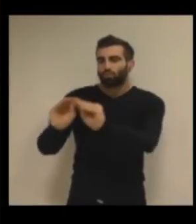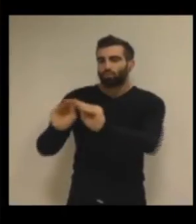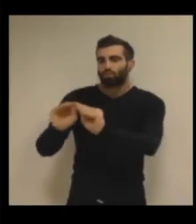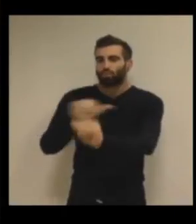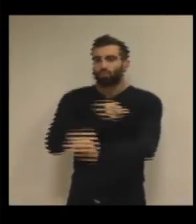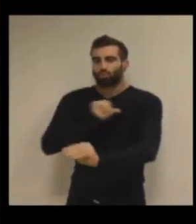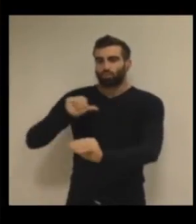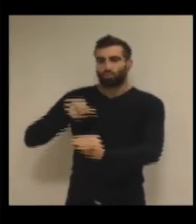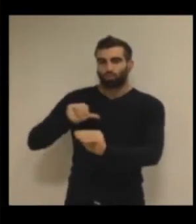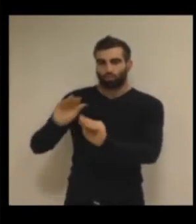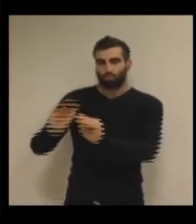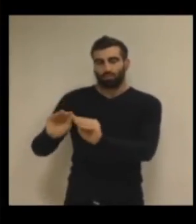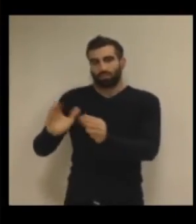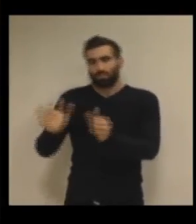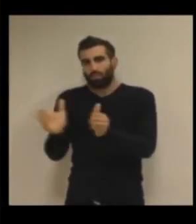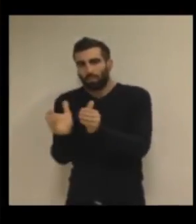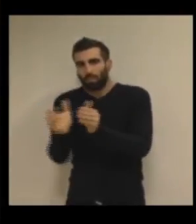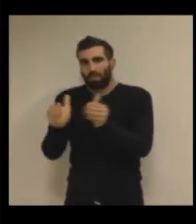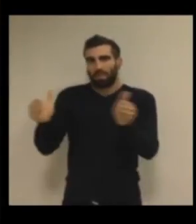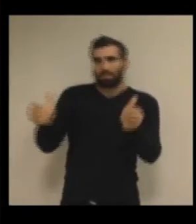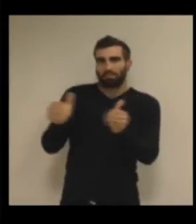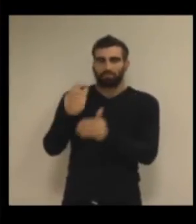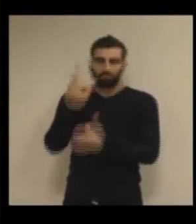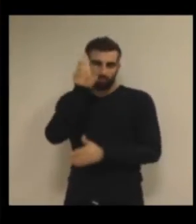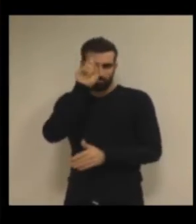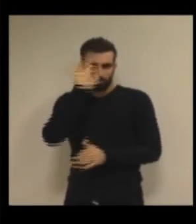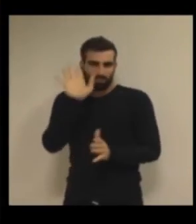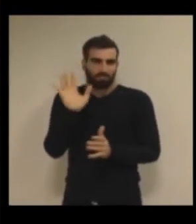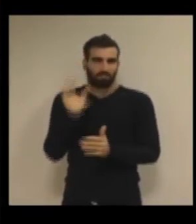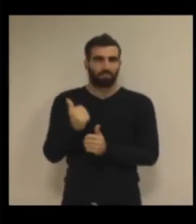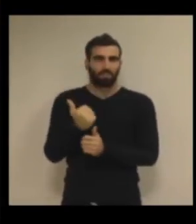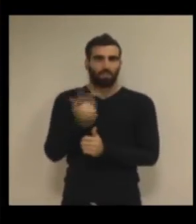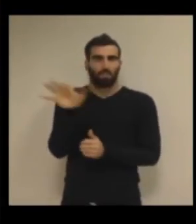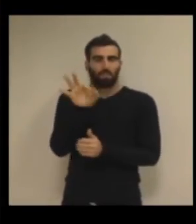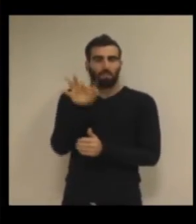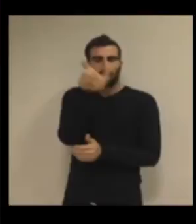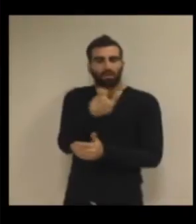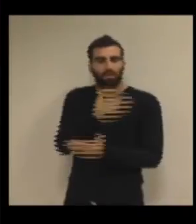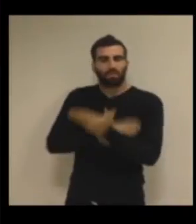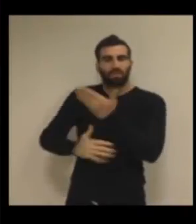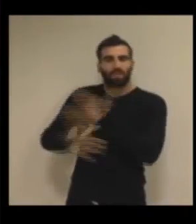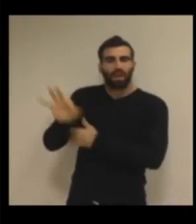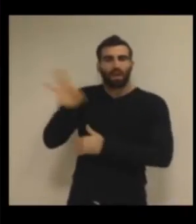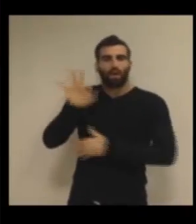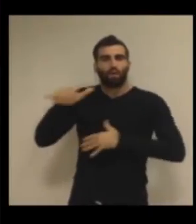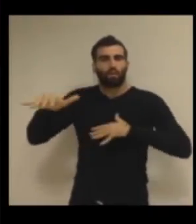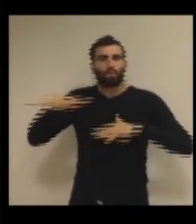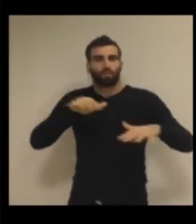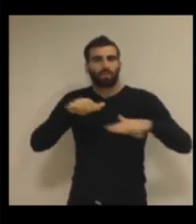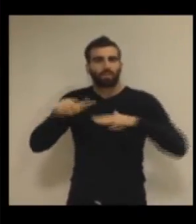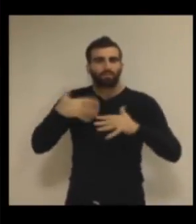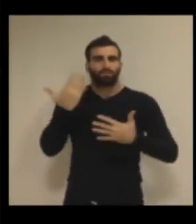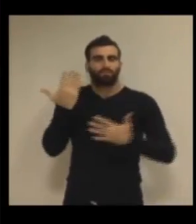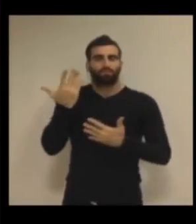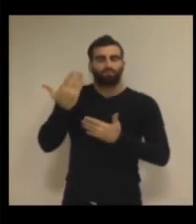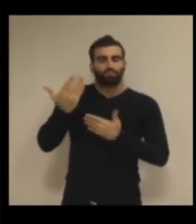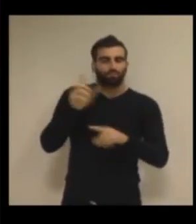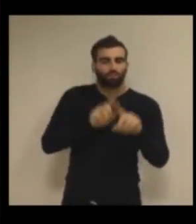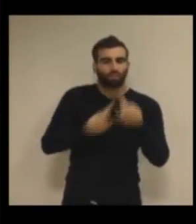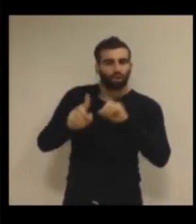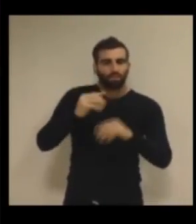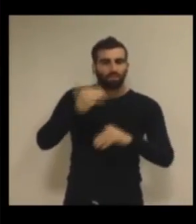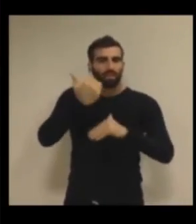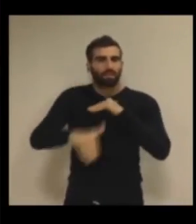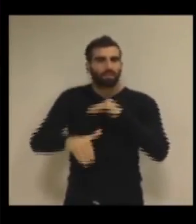son tan pocos, pero bueno, ese es otro tema muy largo, gente con discapacidad o diversidad funcional, pues resulta que es útil para